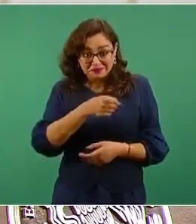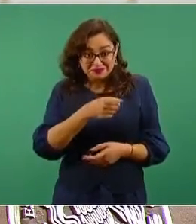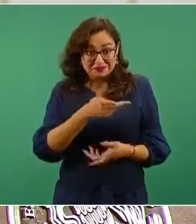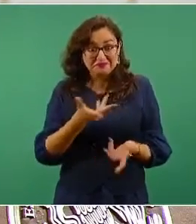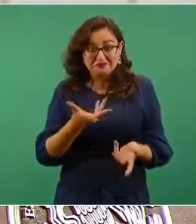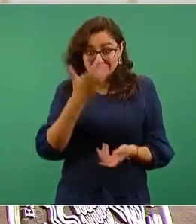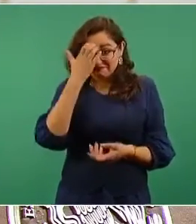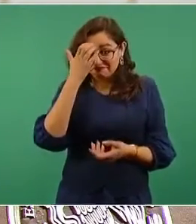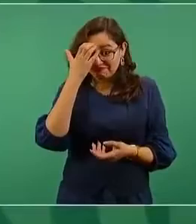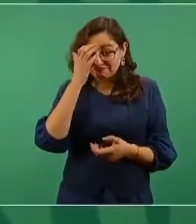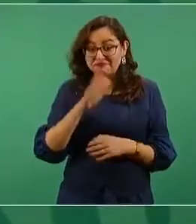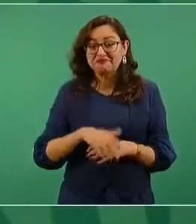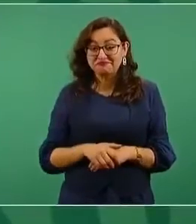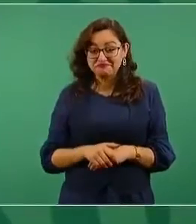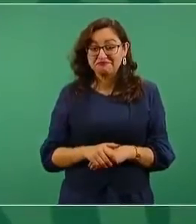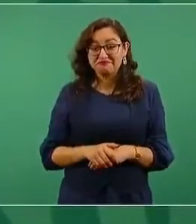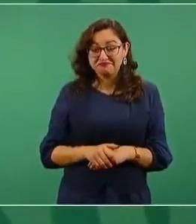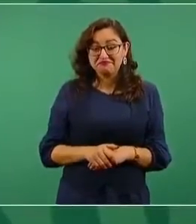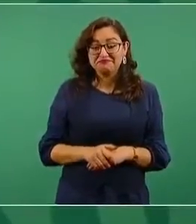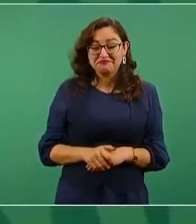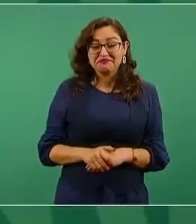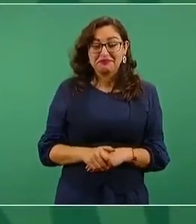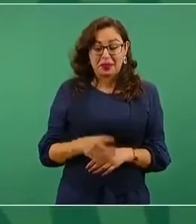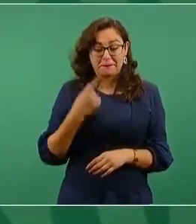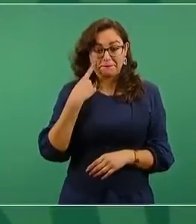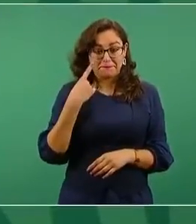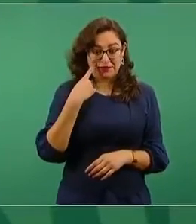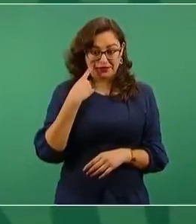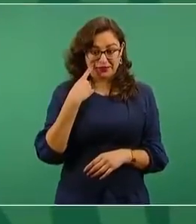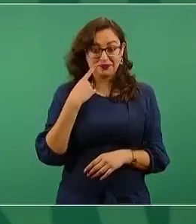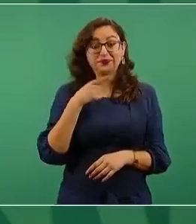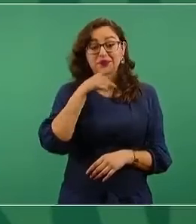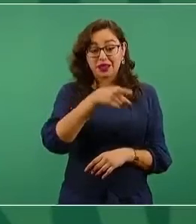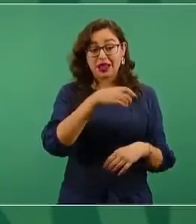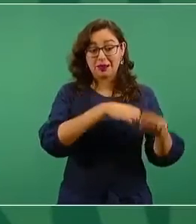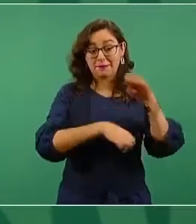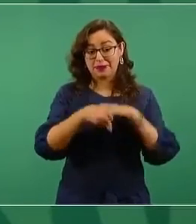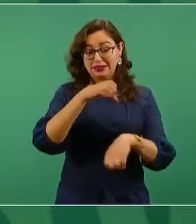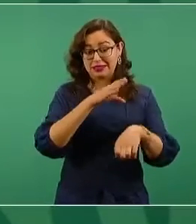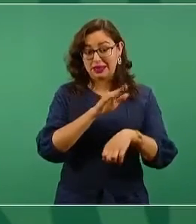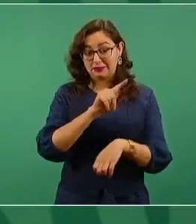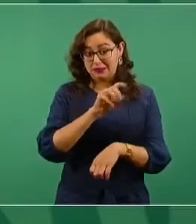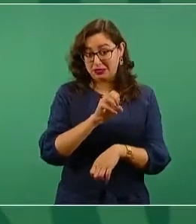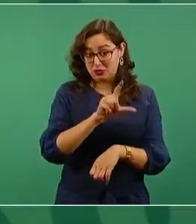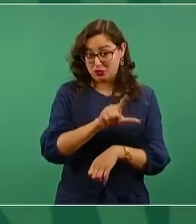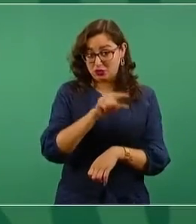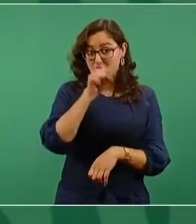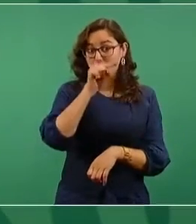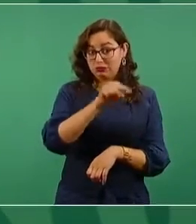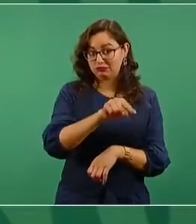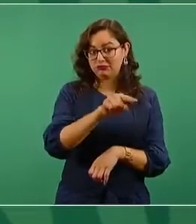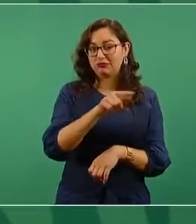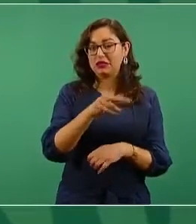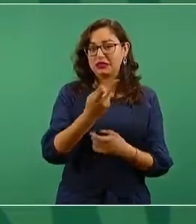y en Estados Unidos fue sancionada. En Estados Unidos se